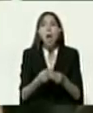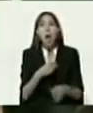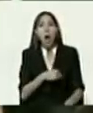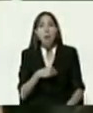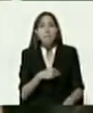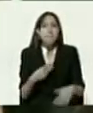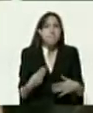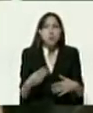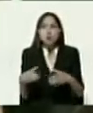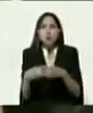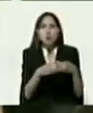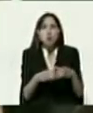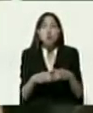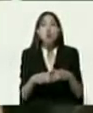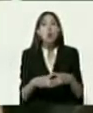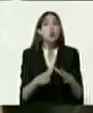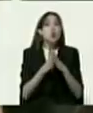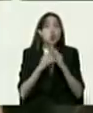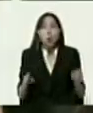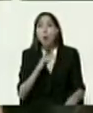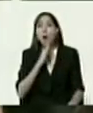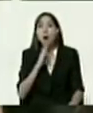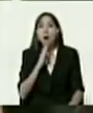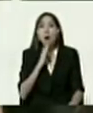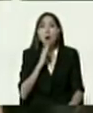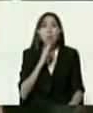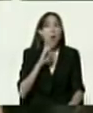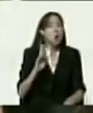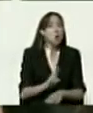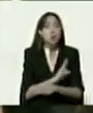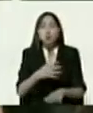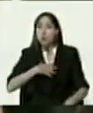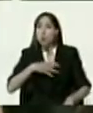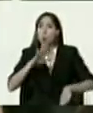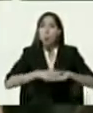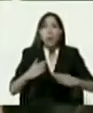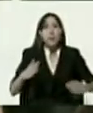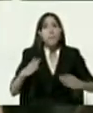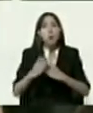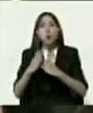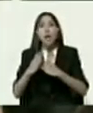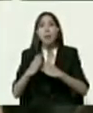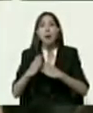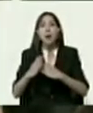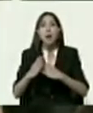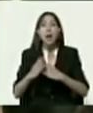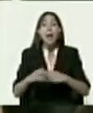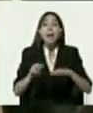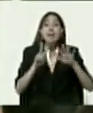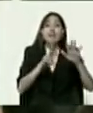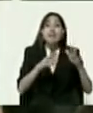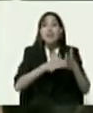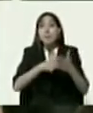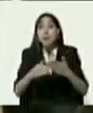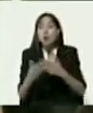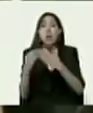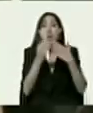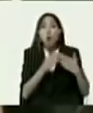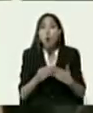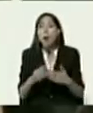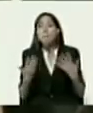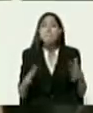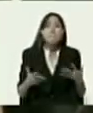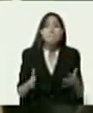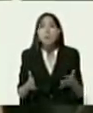tienen sus cuentas bloqueadas sin poderlas utilizar. Esos 7.000 millones de dólares equivaldrían a unas 30 veces